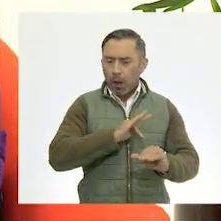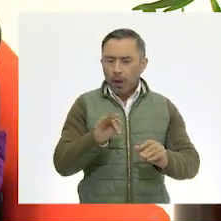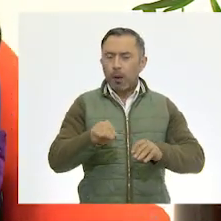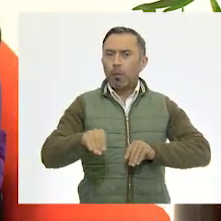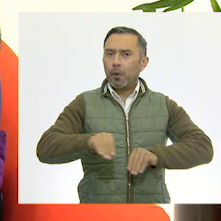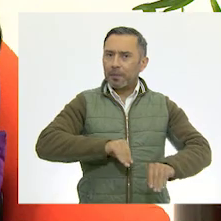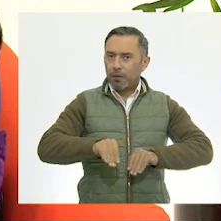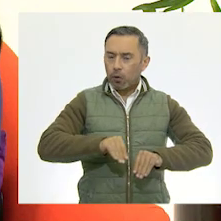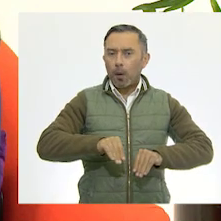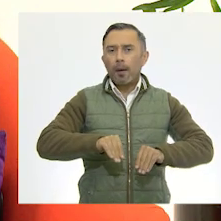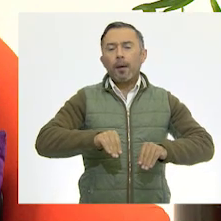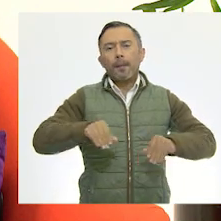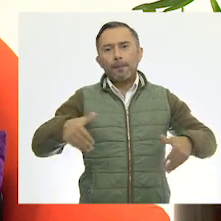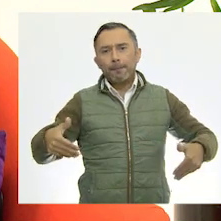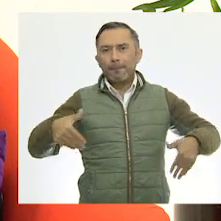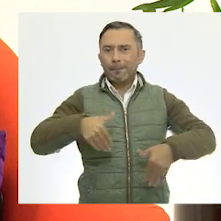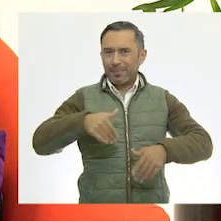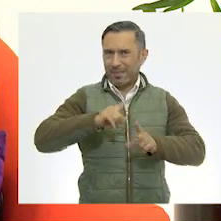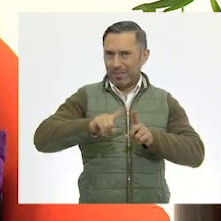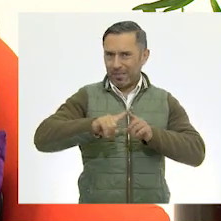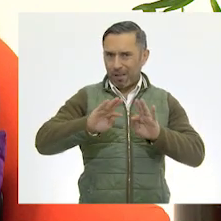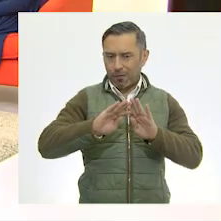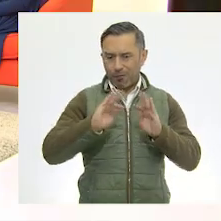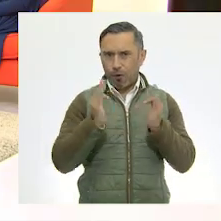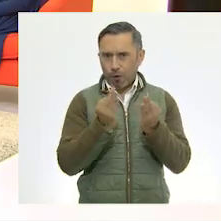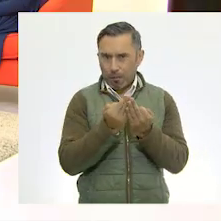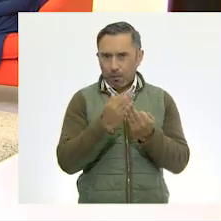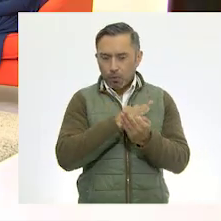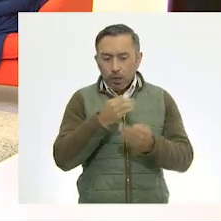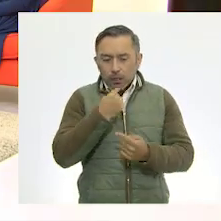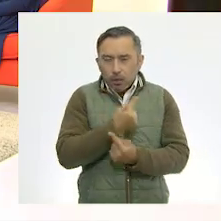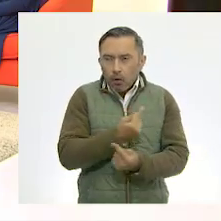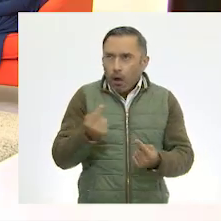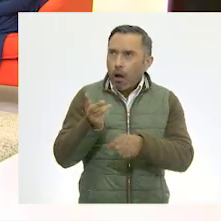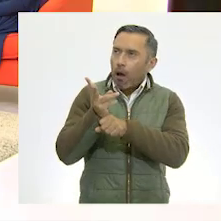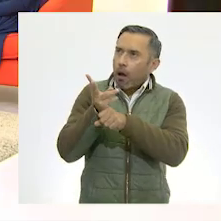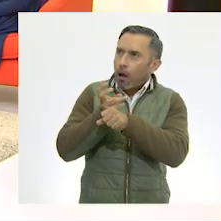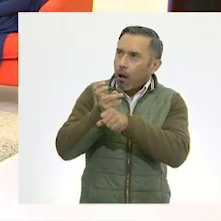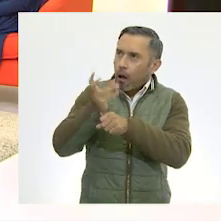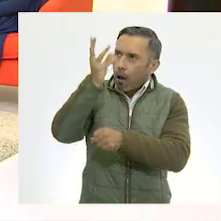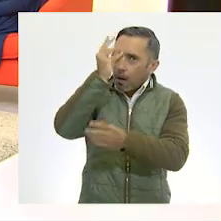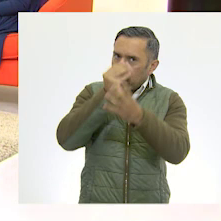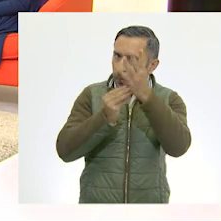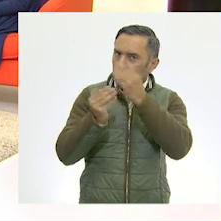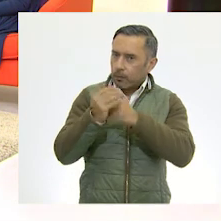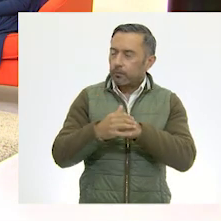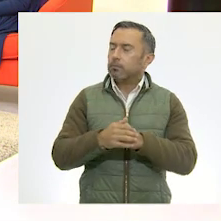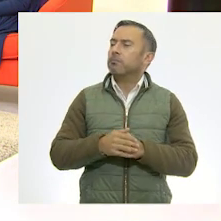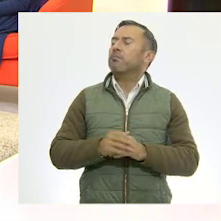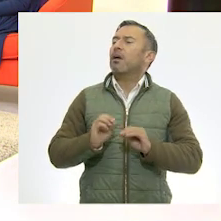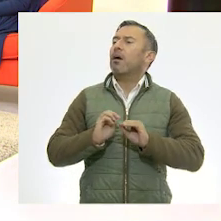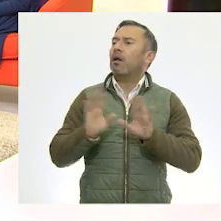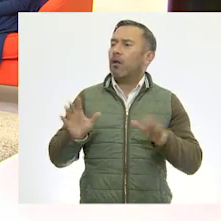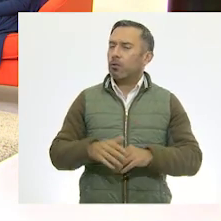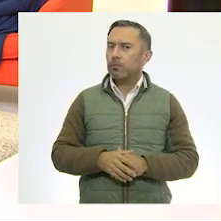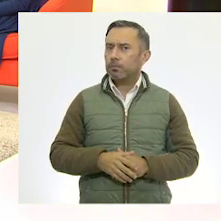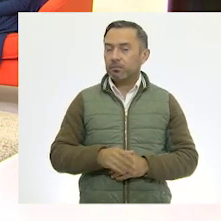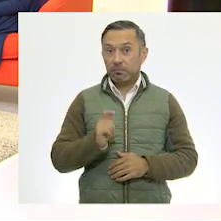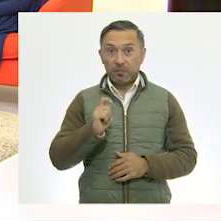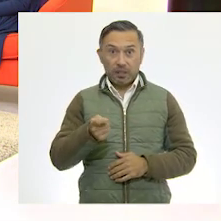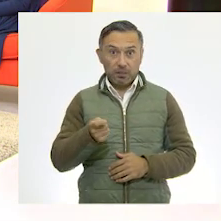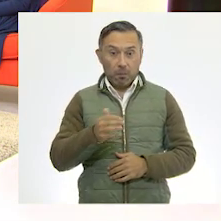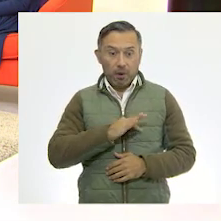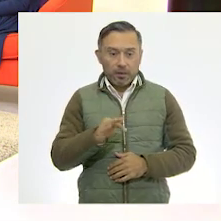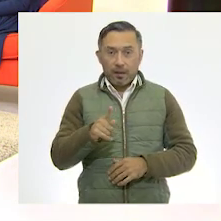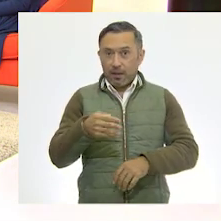los niños aprendan este código. Claro, y seguramente este ejercicio también es... puede ser como una conexión entre